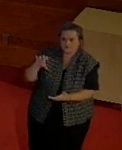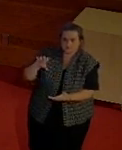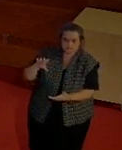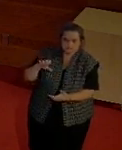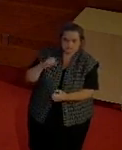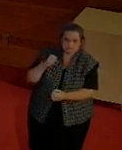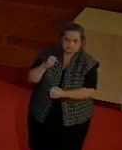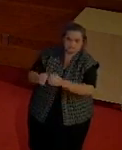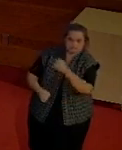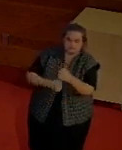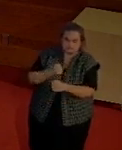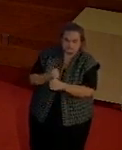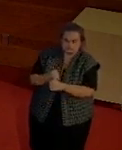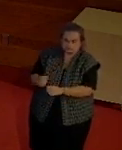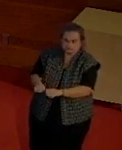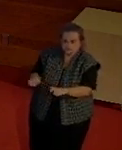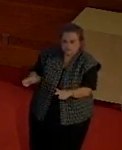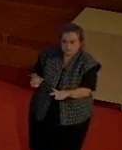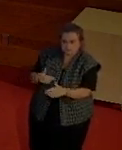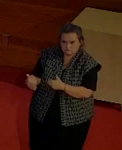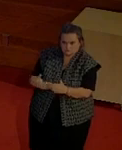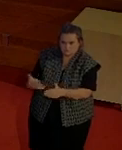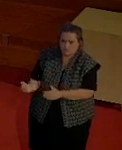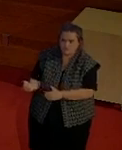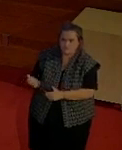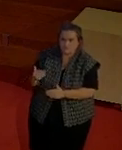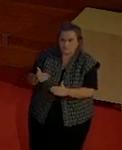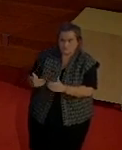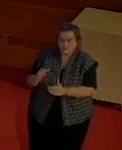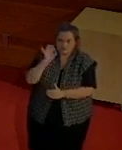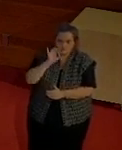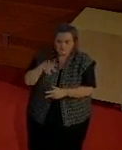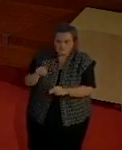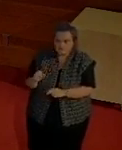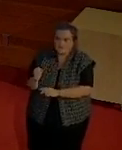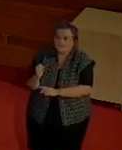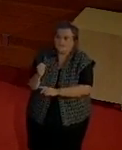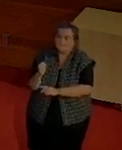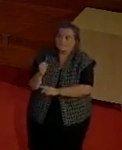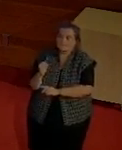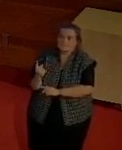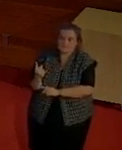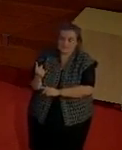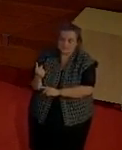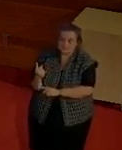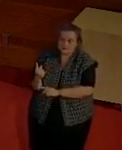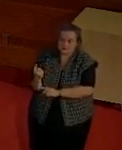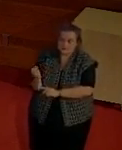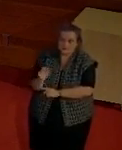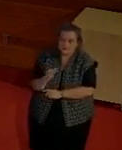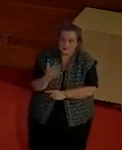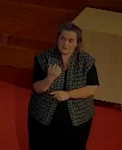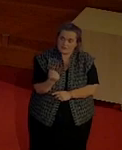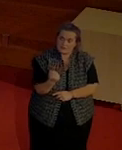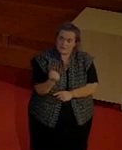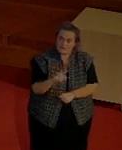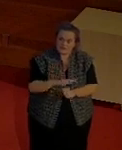con que China antes de que acabe esta década tendrá 1000 cabezas nucleares entre 1000 cabezas y 5000 qué más me